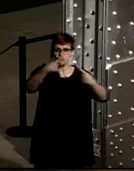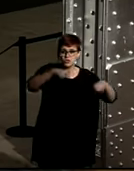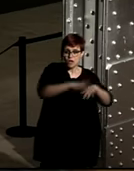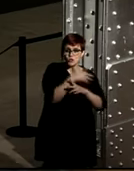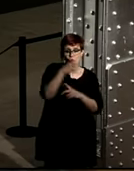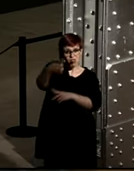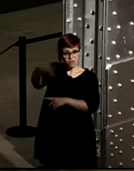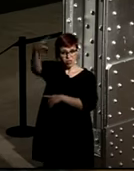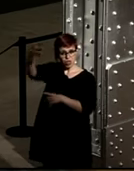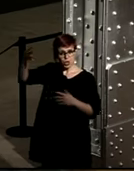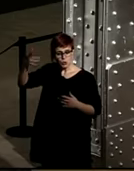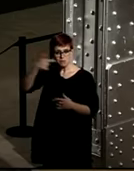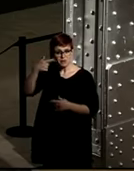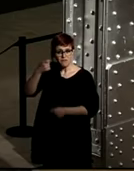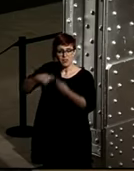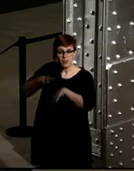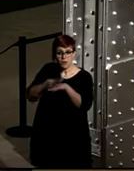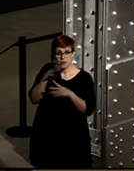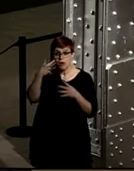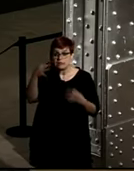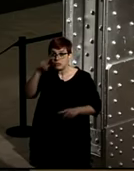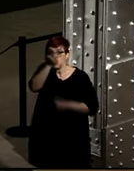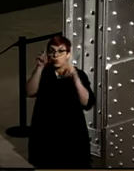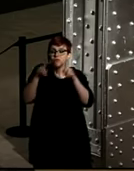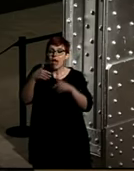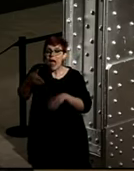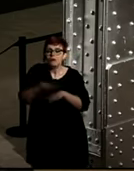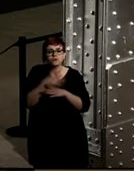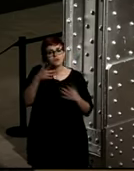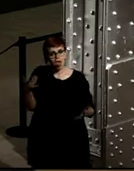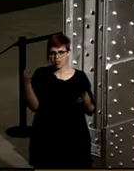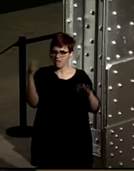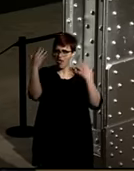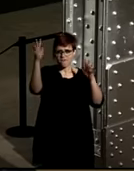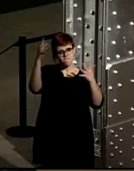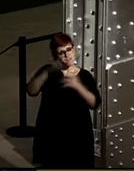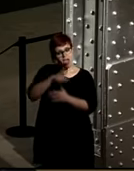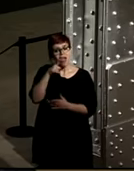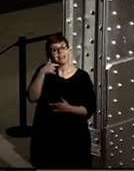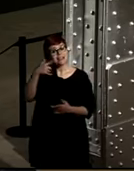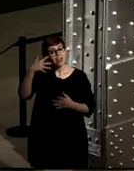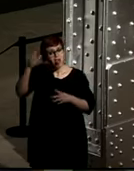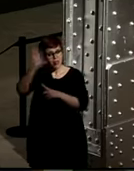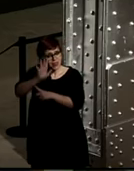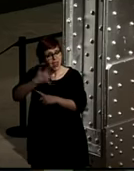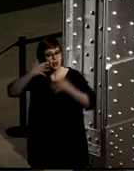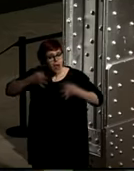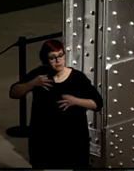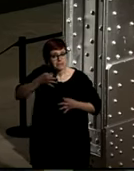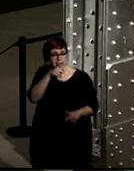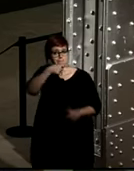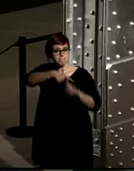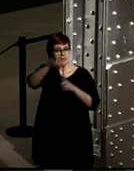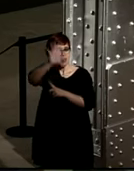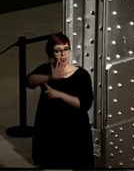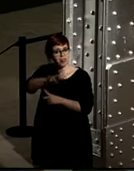protegido que está ahí, que no sabemos qué será. O sea, que viva el cine y que más cine, por favor. Entonces... Sí, porque al fin y al cabo tener un cine